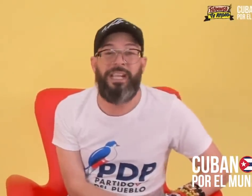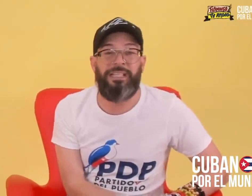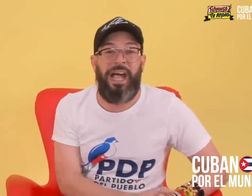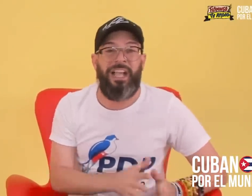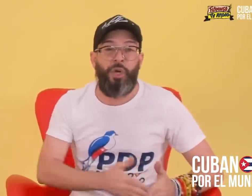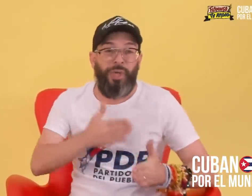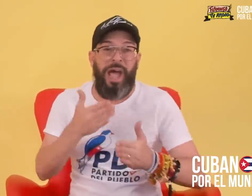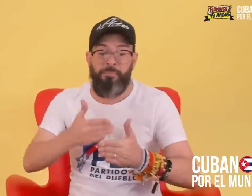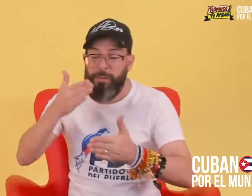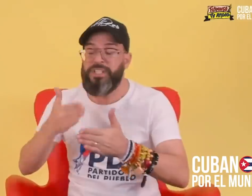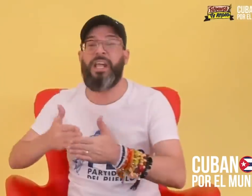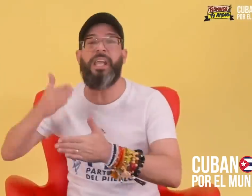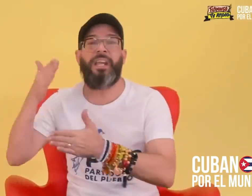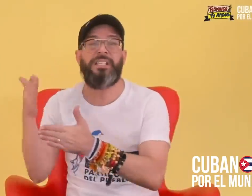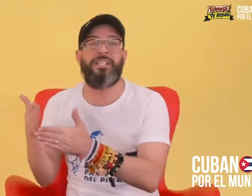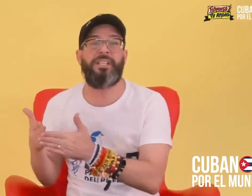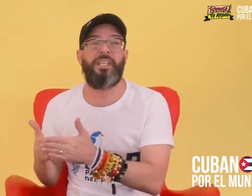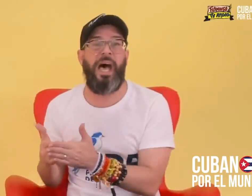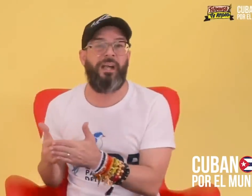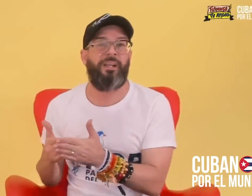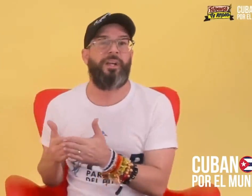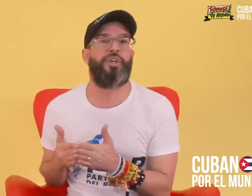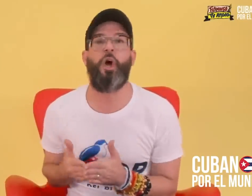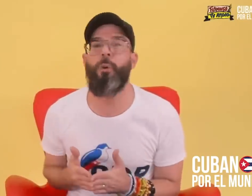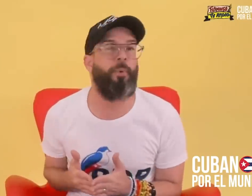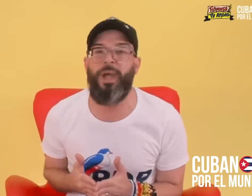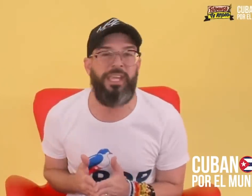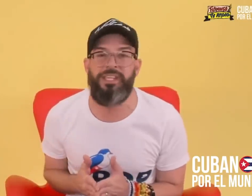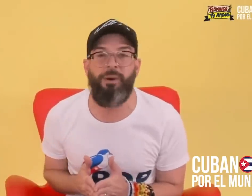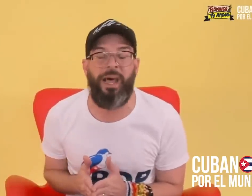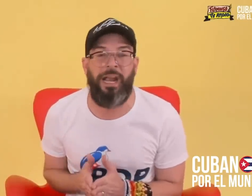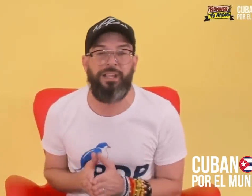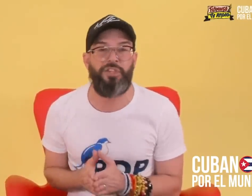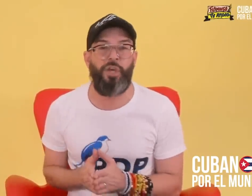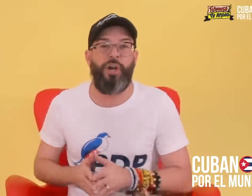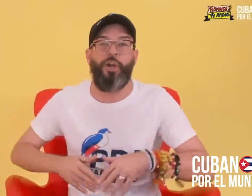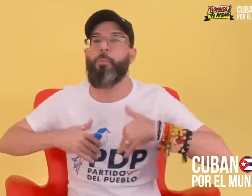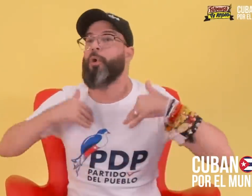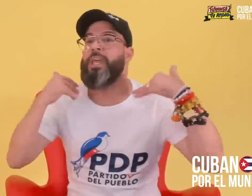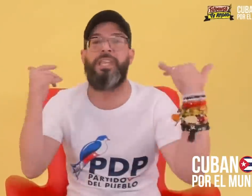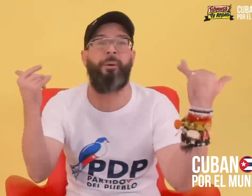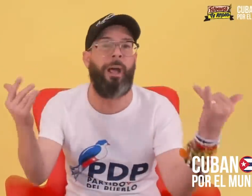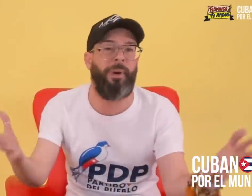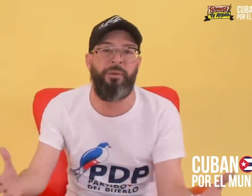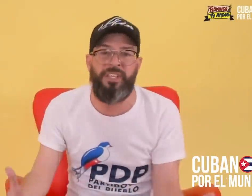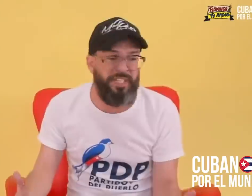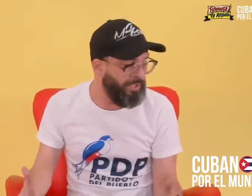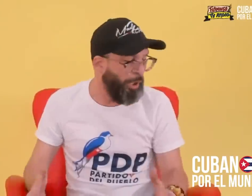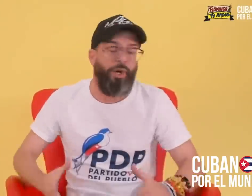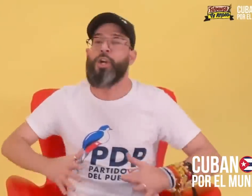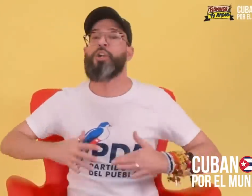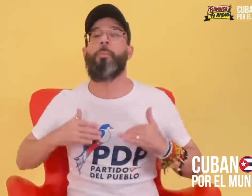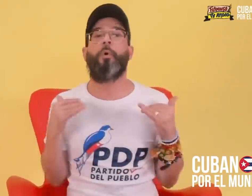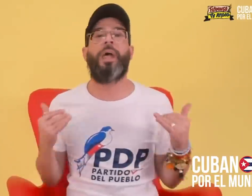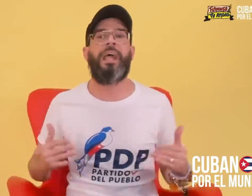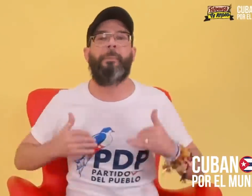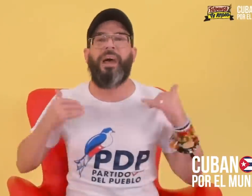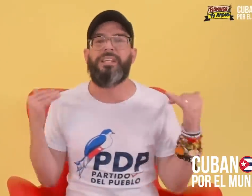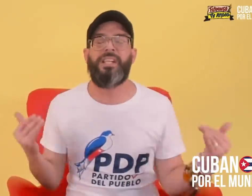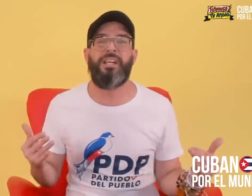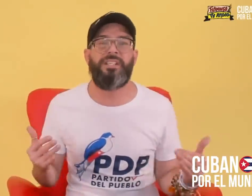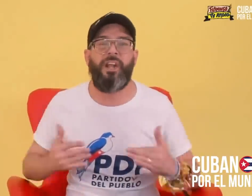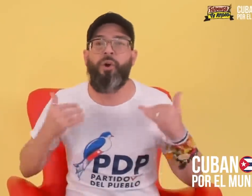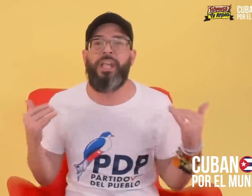que 60 años de hambre, miseria y necesidad no lo pueden llevar a elecciones, no lo pueden llevar a plebiscito, no